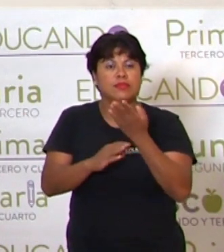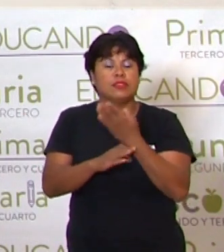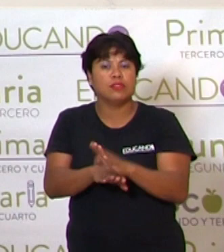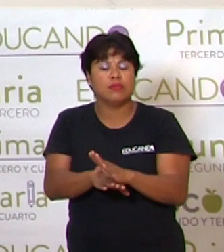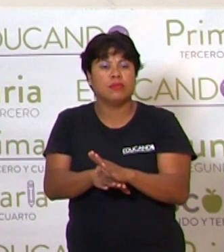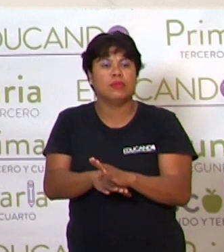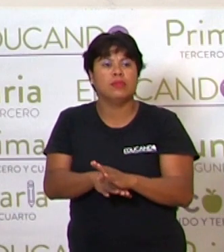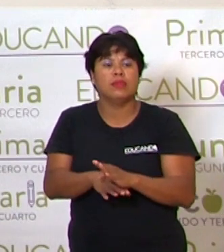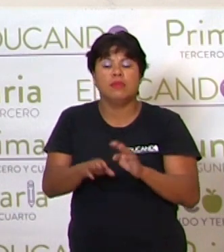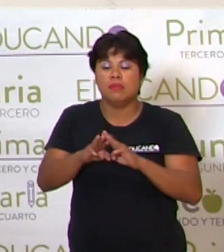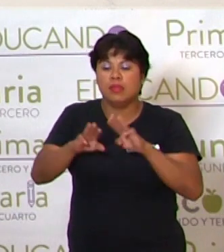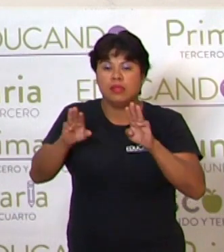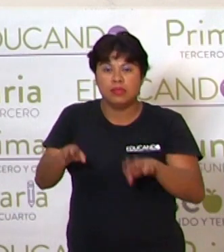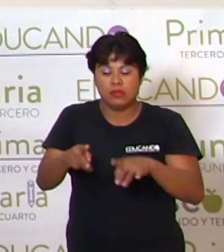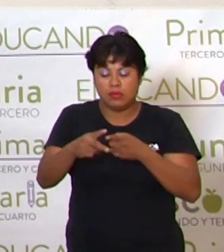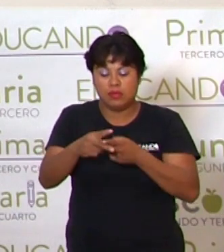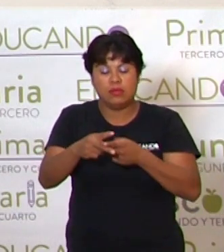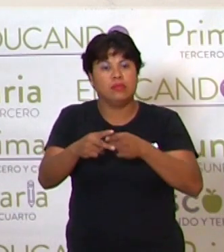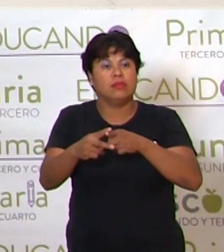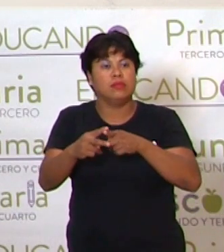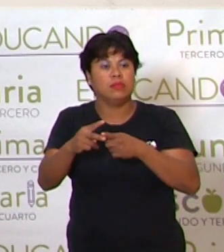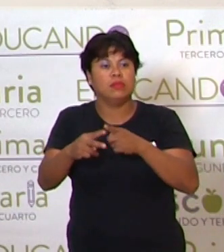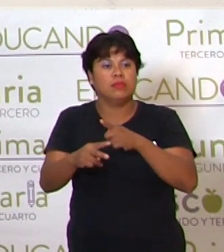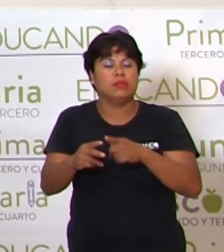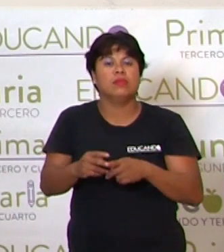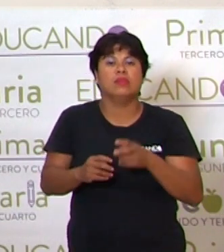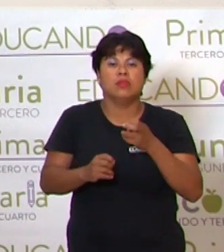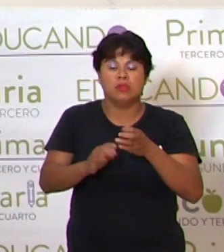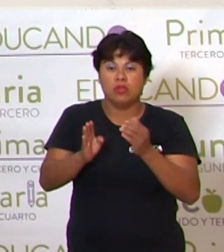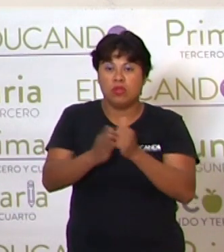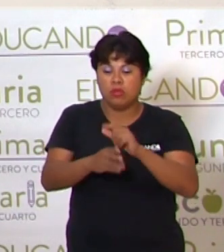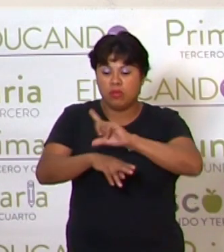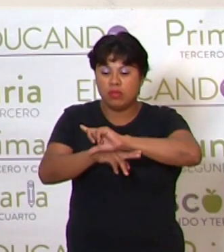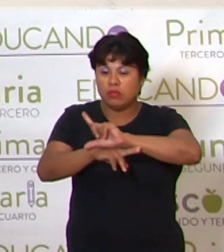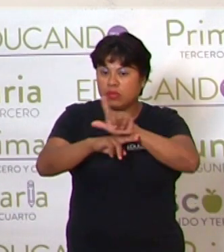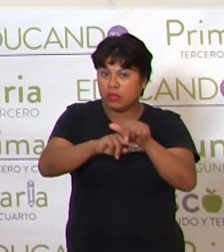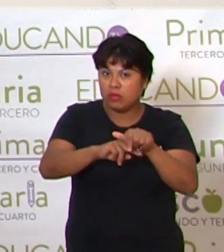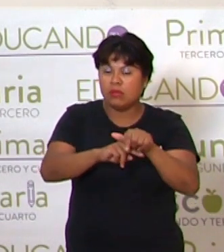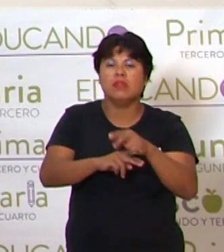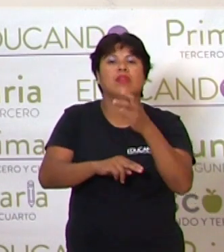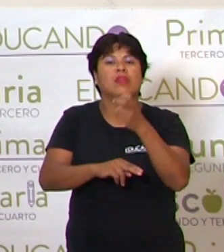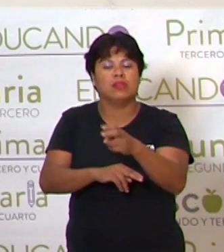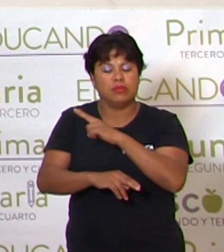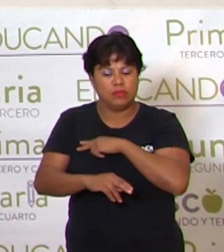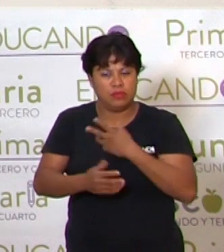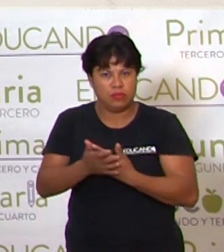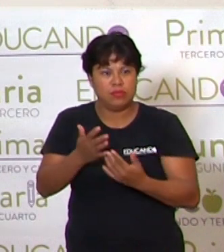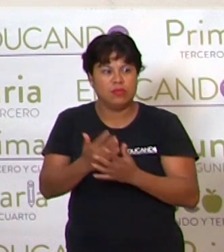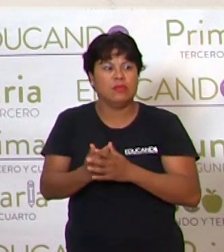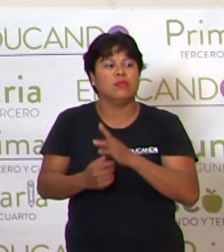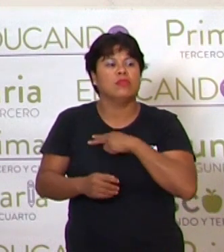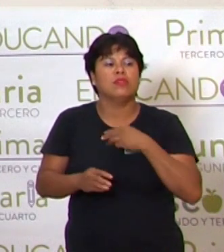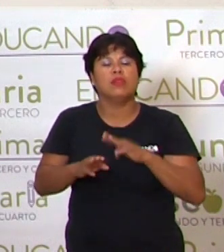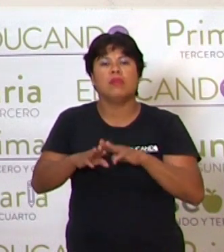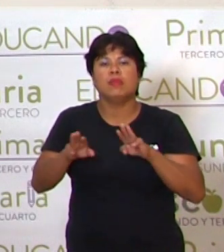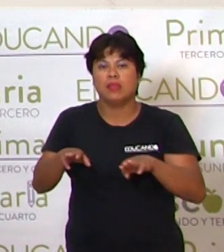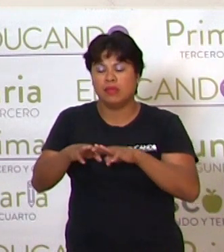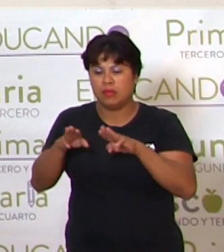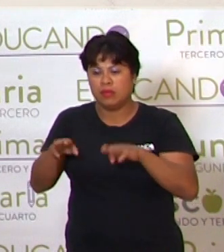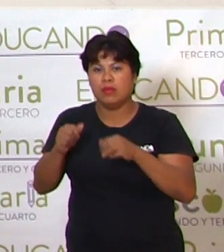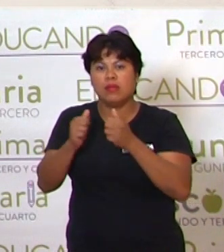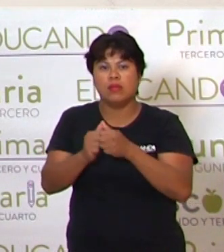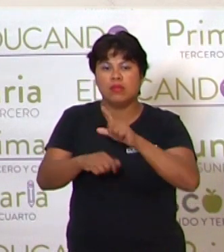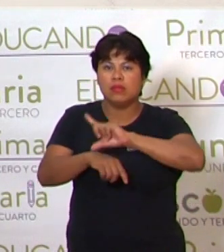manera, medición de algunos ángulos con el transportador, pues eso vamos a hacer. Vamos a medir ángulos con